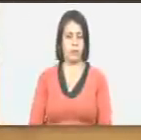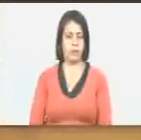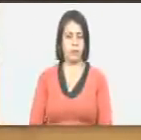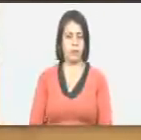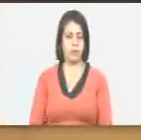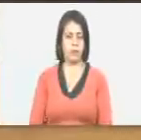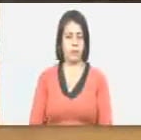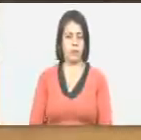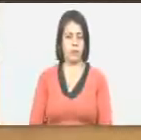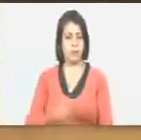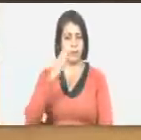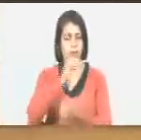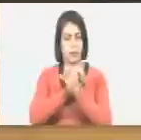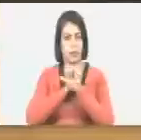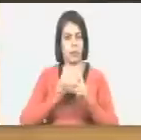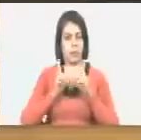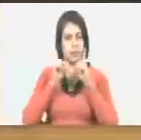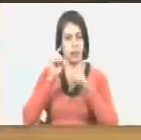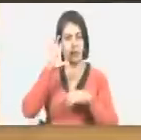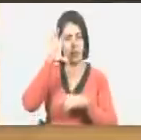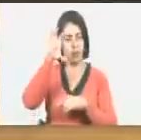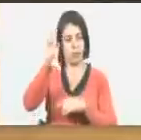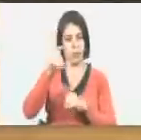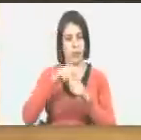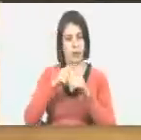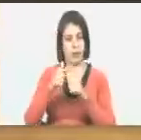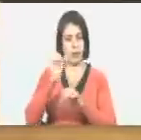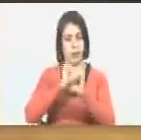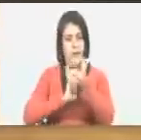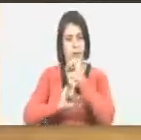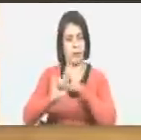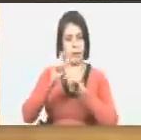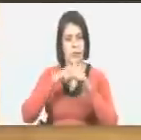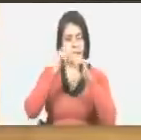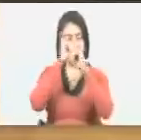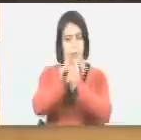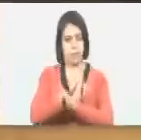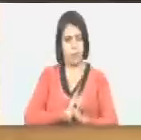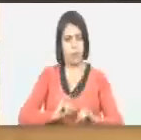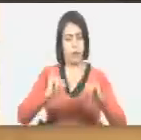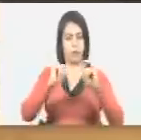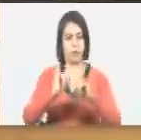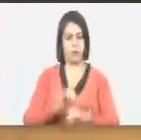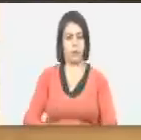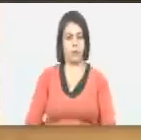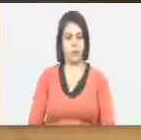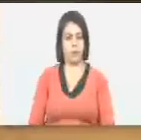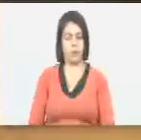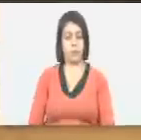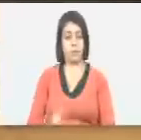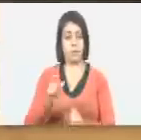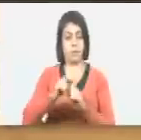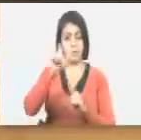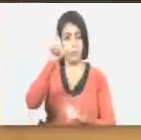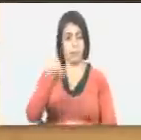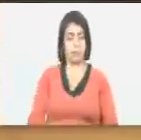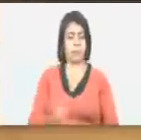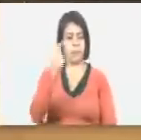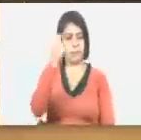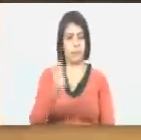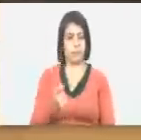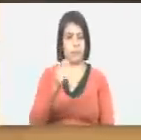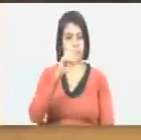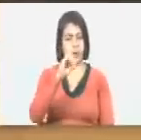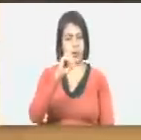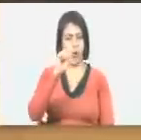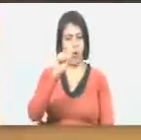Militar digna de la patria venezolana, defensora de nuestra soberanía y de nuestra independencia. Voy a dejar en el derecho de palabra al diputado